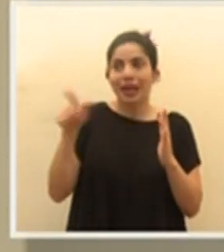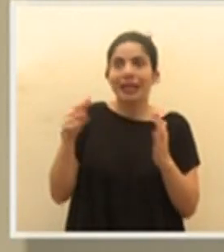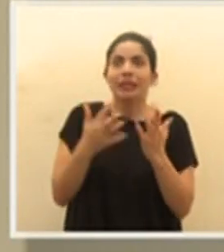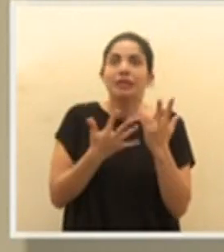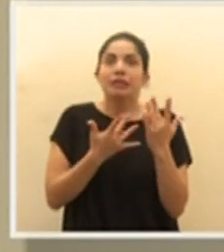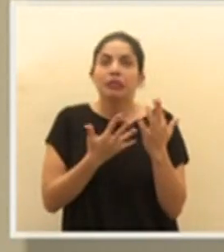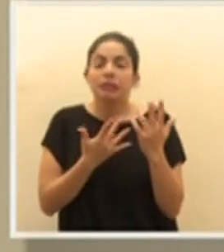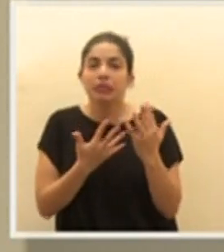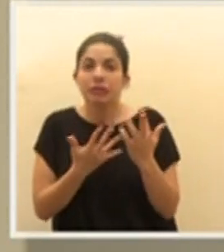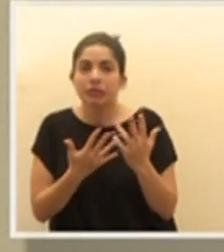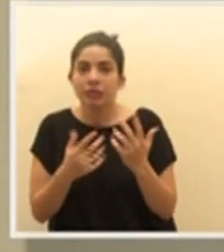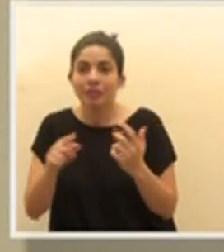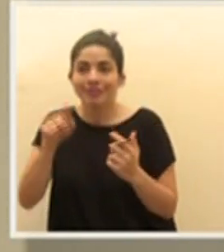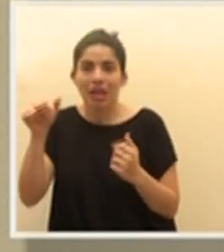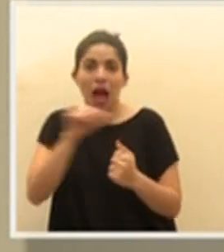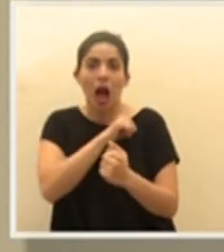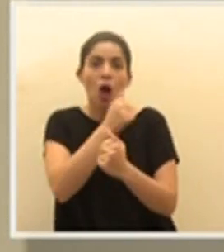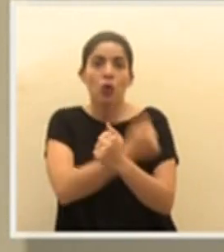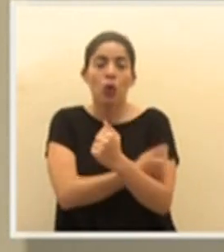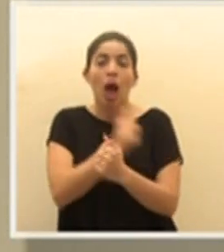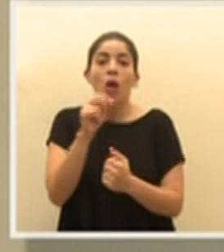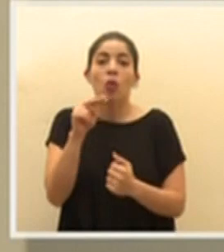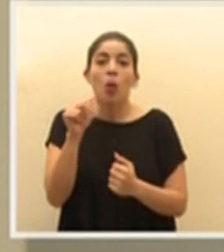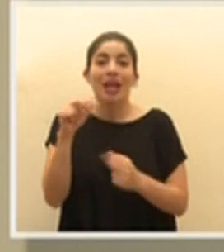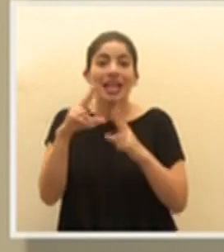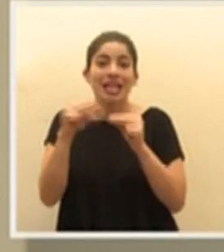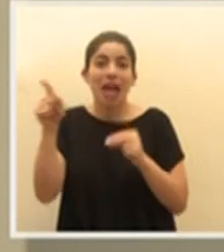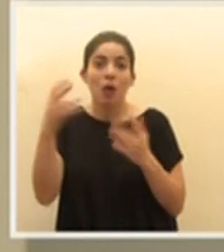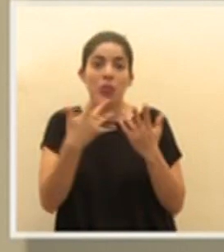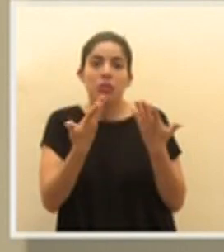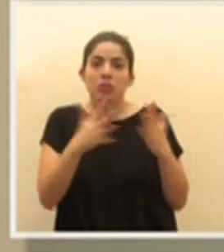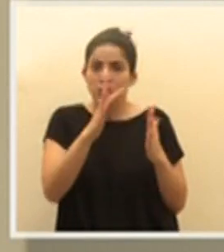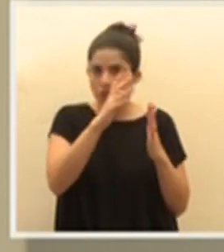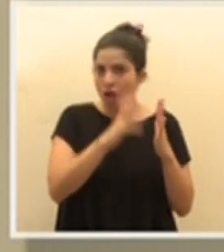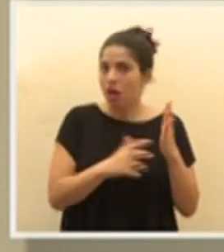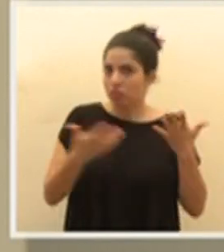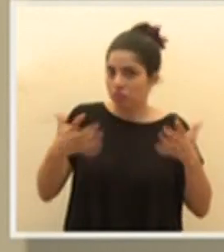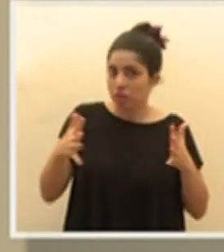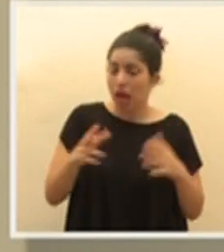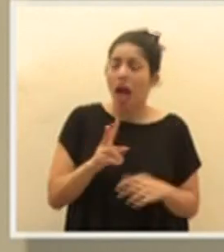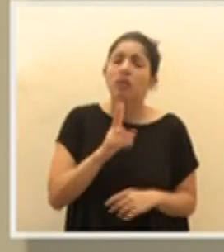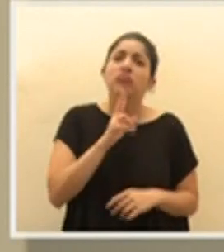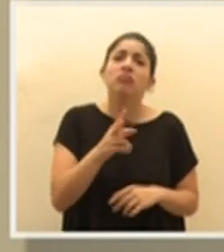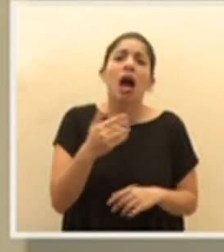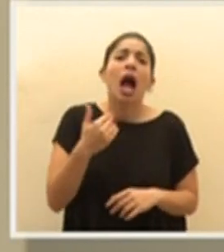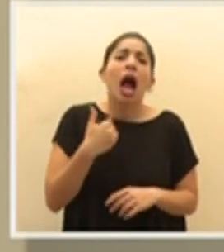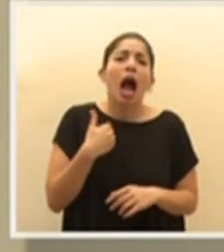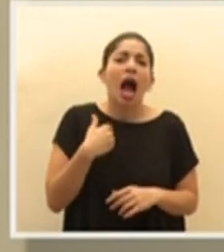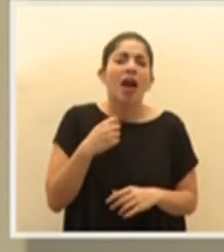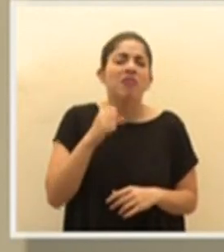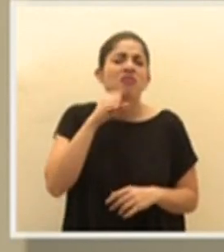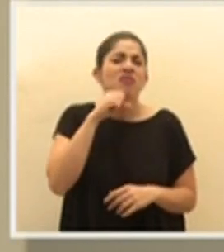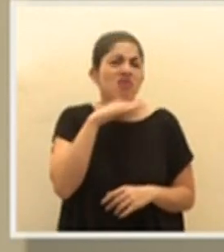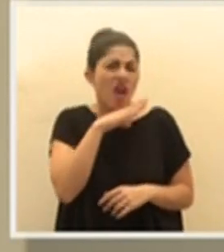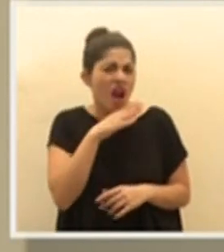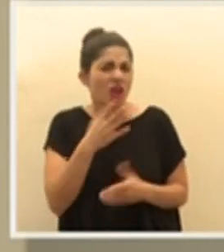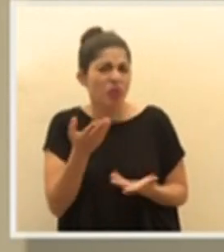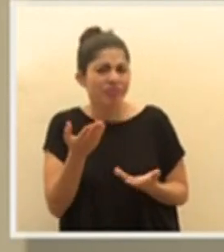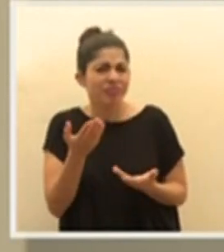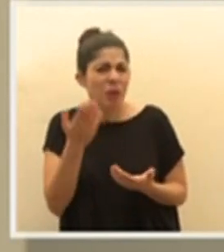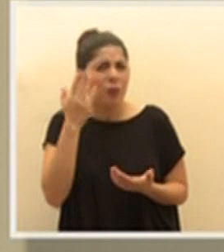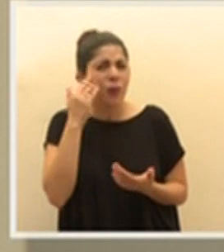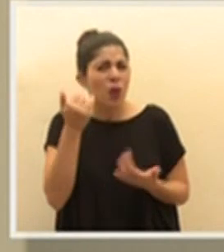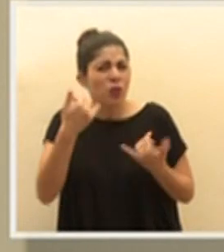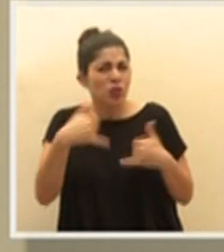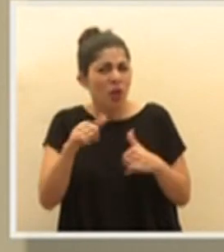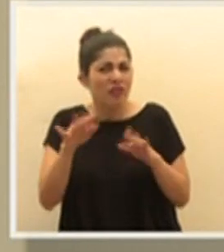que tenían las autoridades aduaneras en Nicaragua. La verdad es que hay cierta extrañeza de por qué todavía se